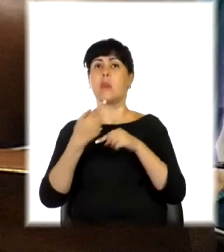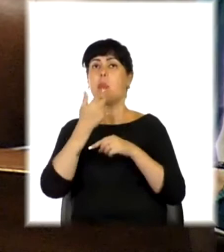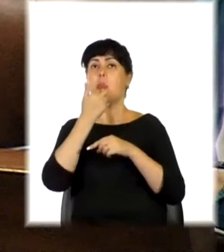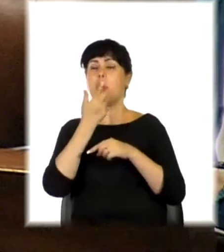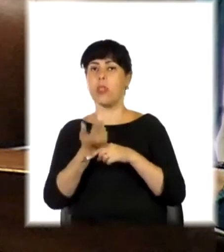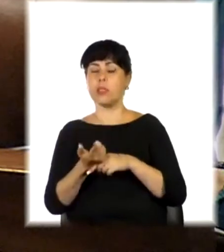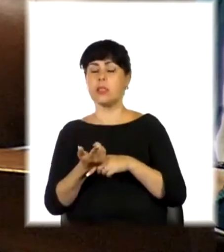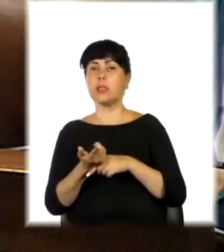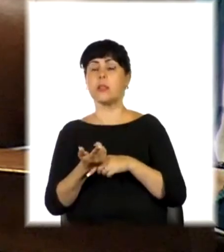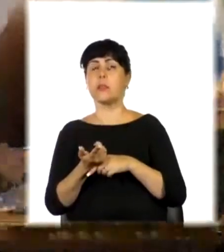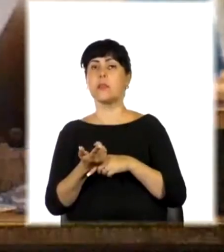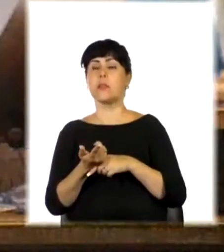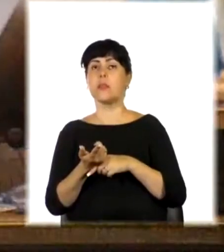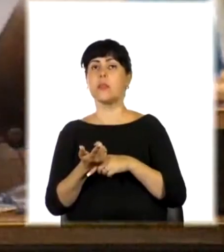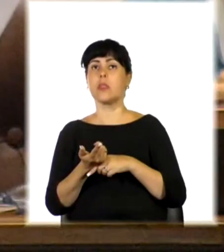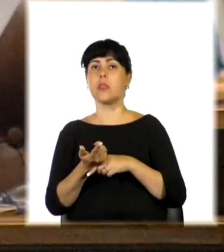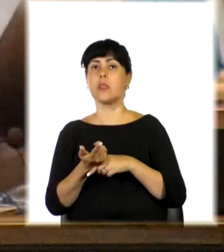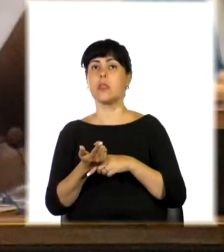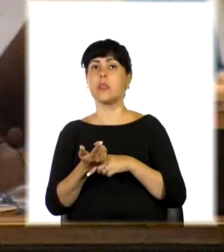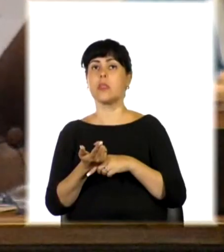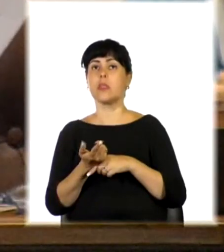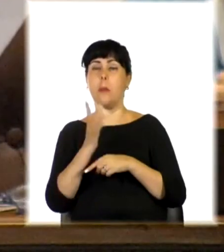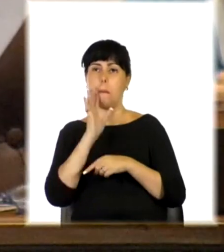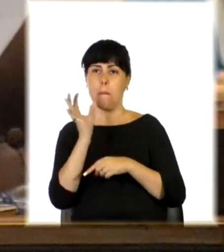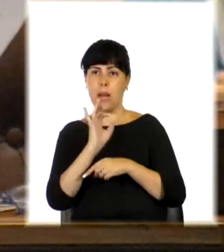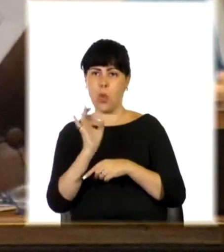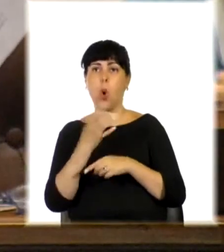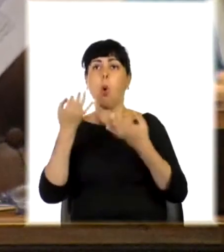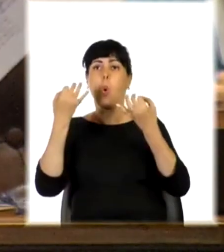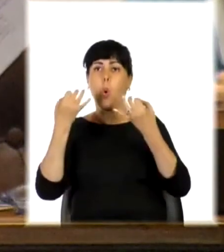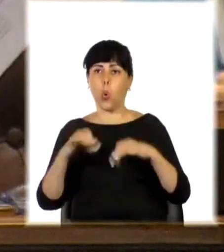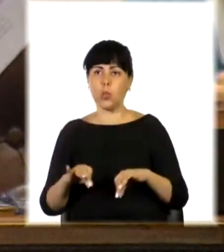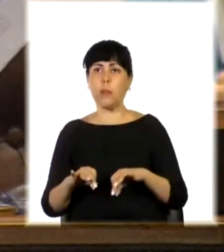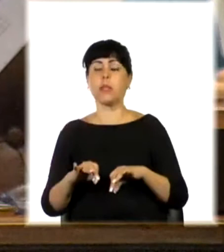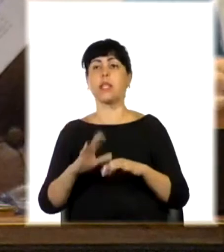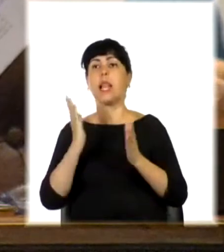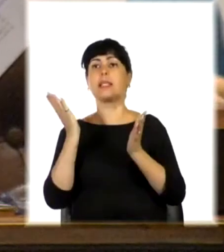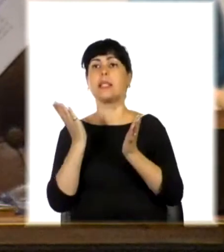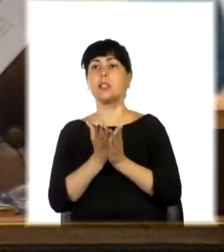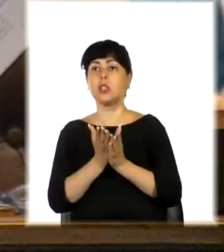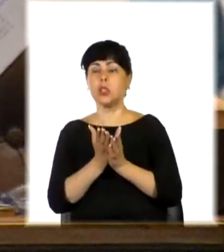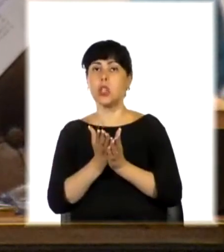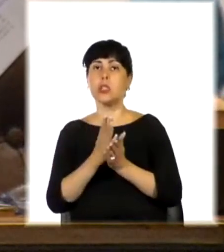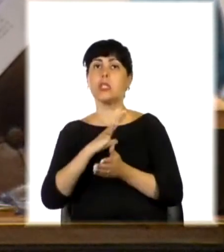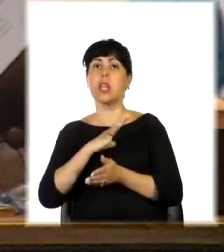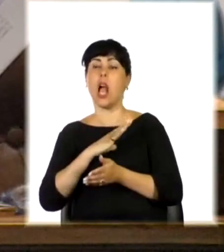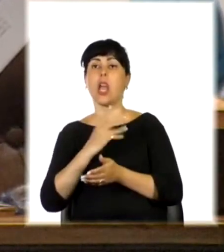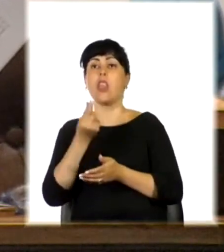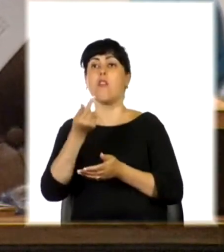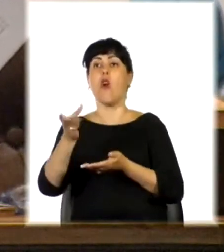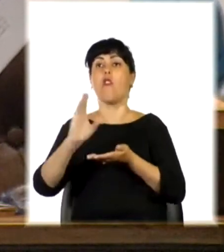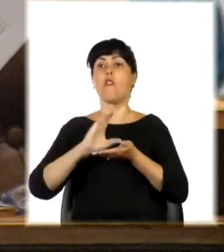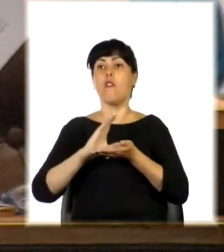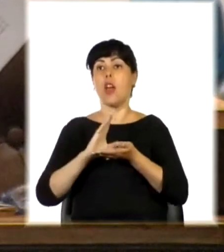este perdón establece la sanción en caso de no devolución de los